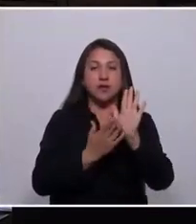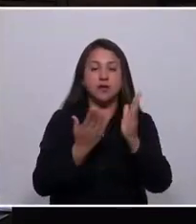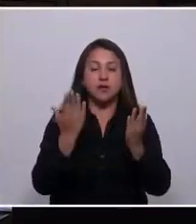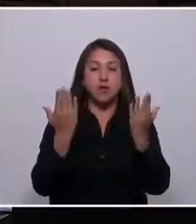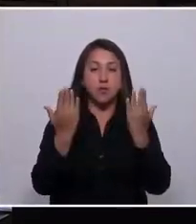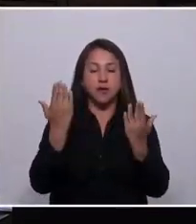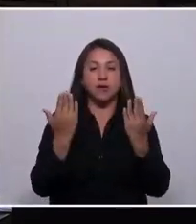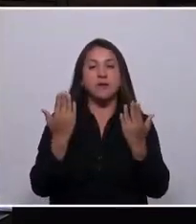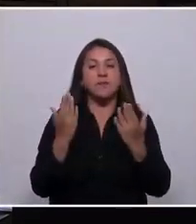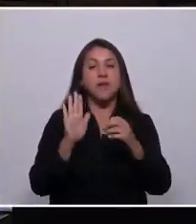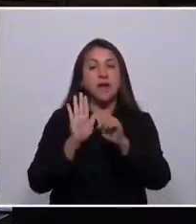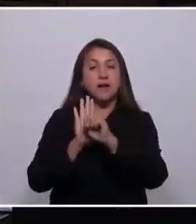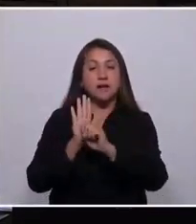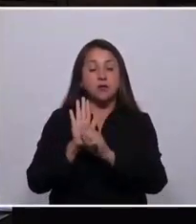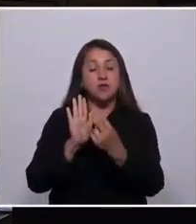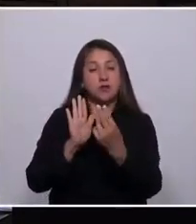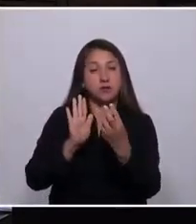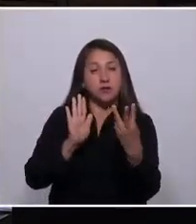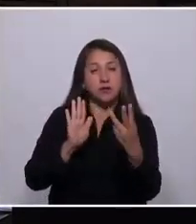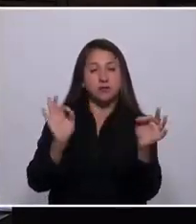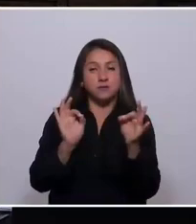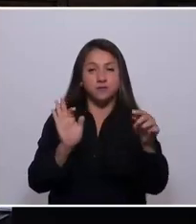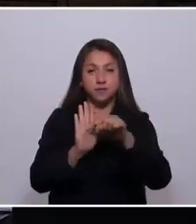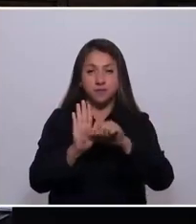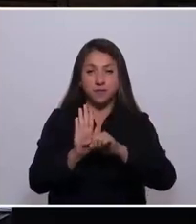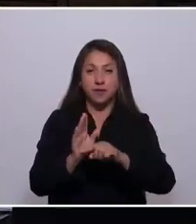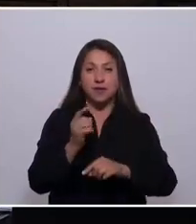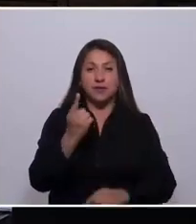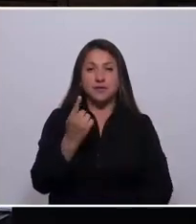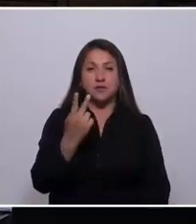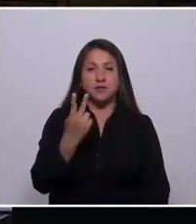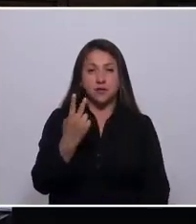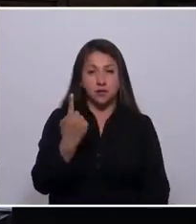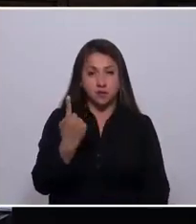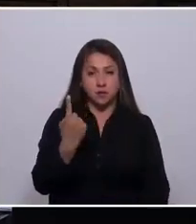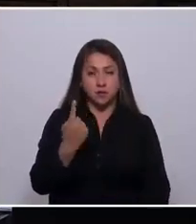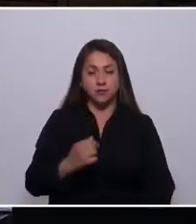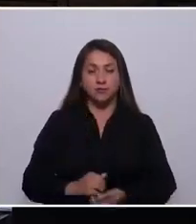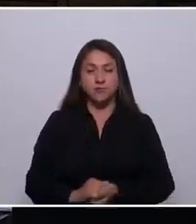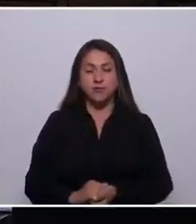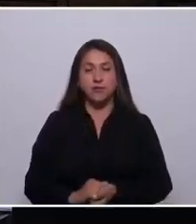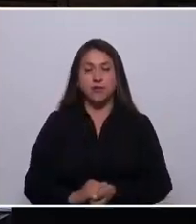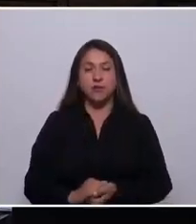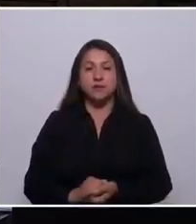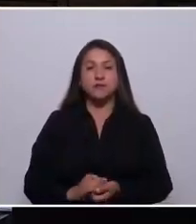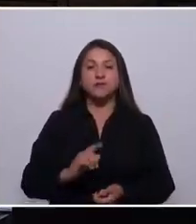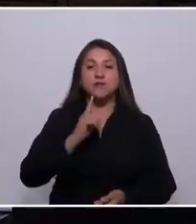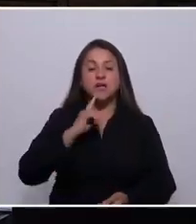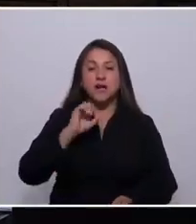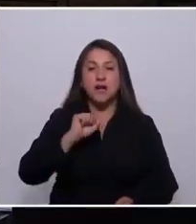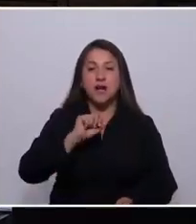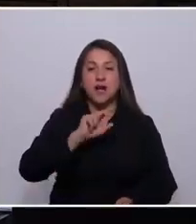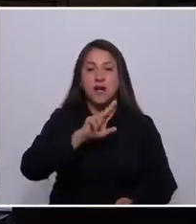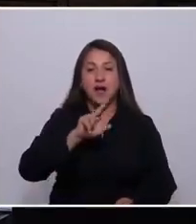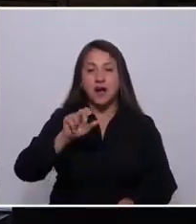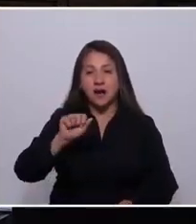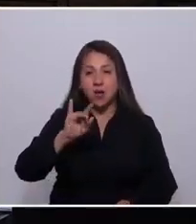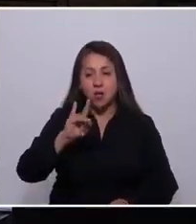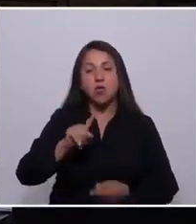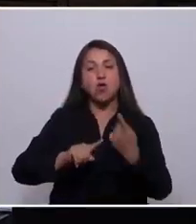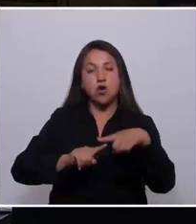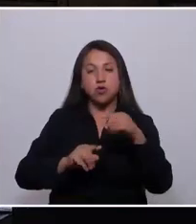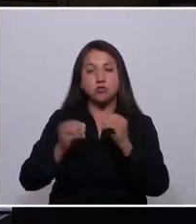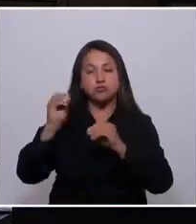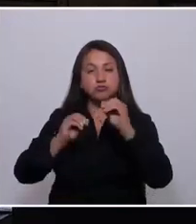En el artículo 23 se ha presentado la indicación número 121 del señor Arrau y otros autores y autoras